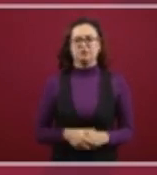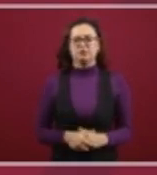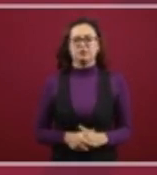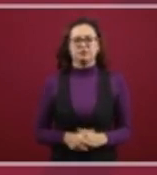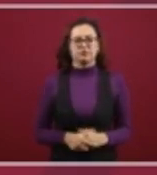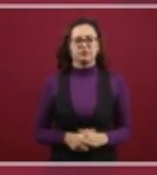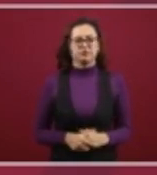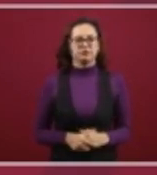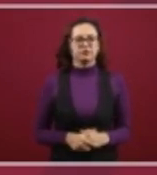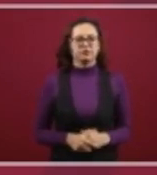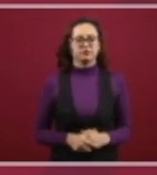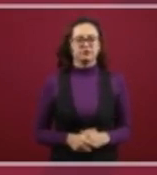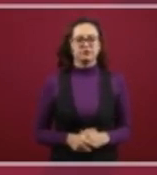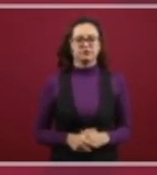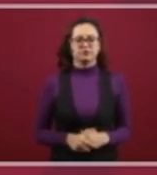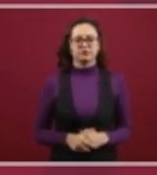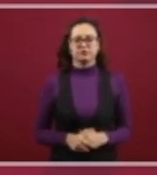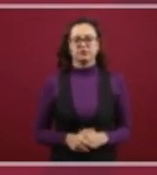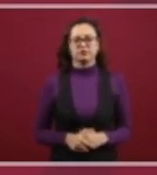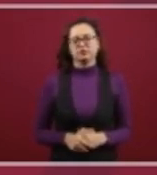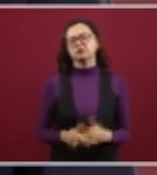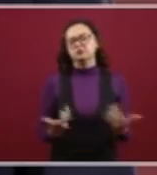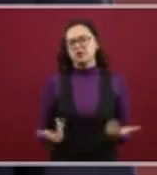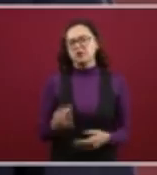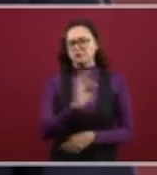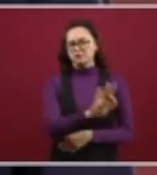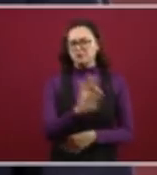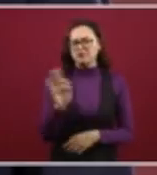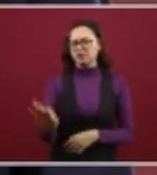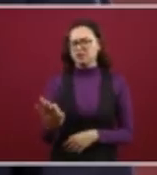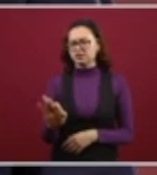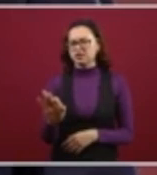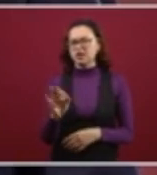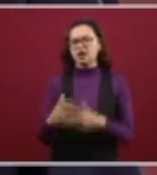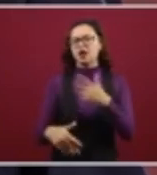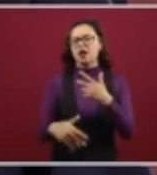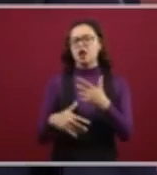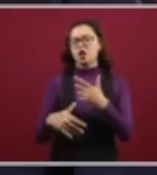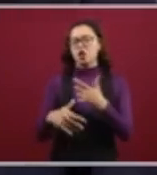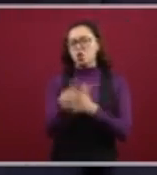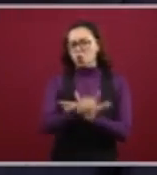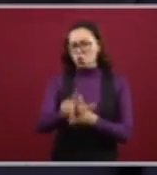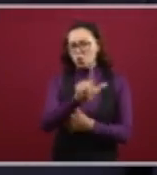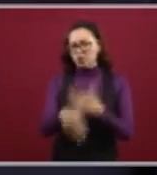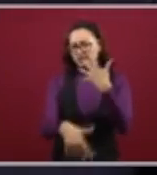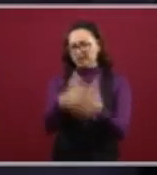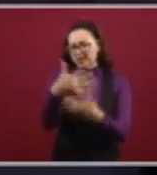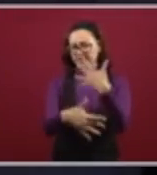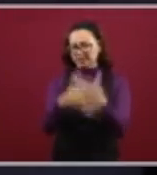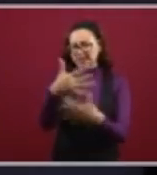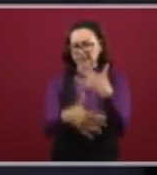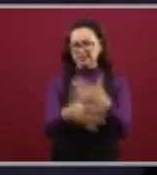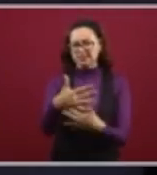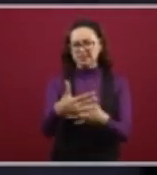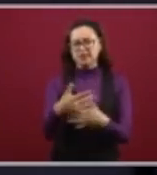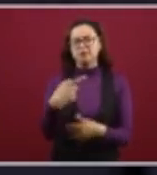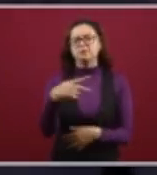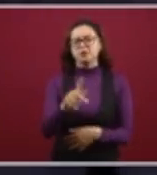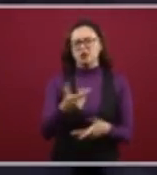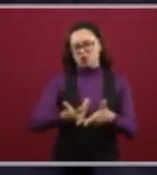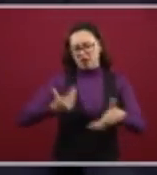El plazo era el lunes 15, hoy miércoles